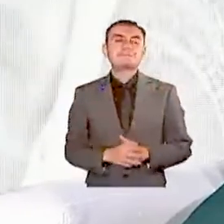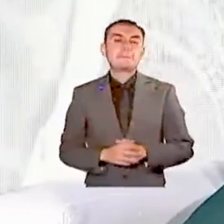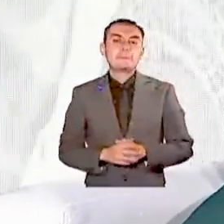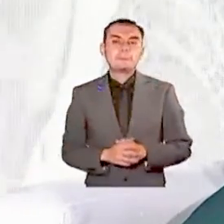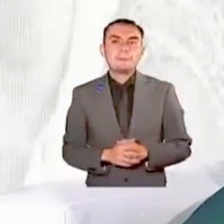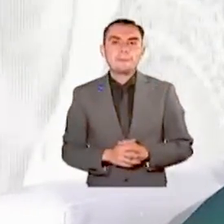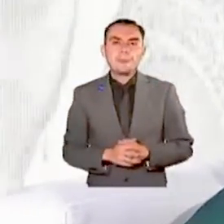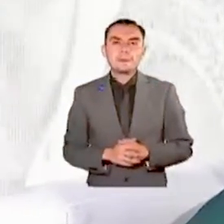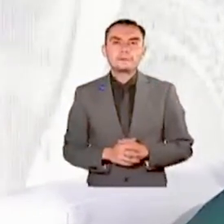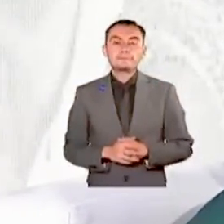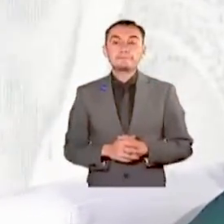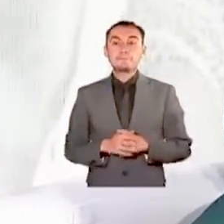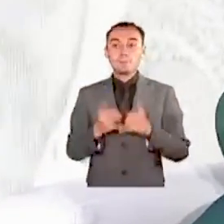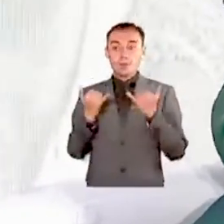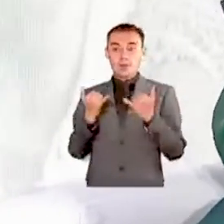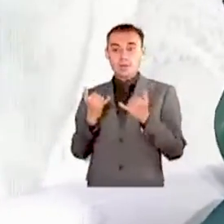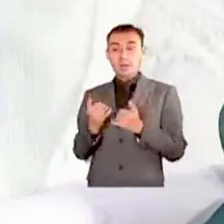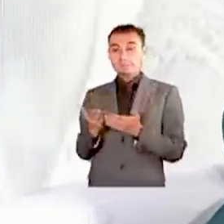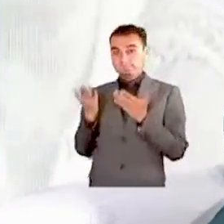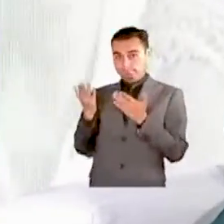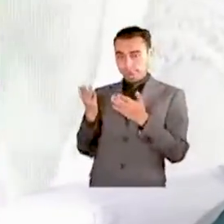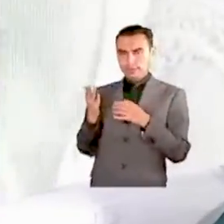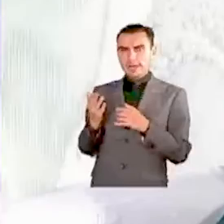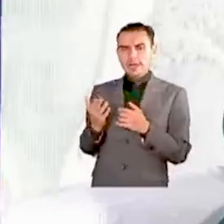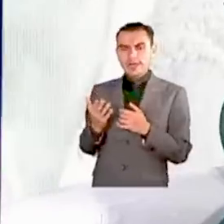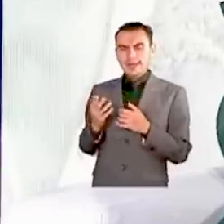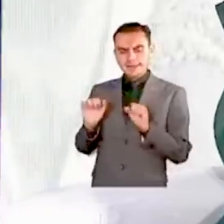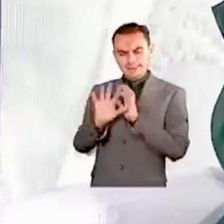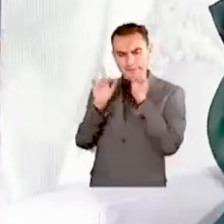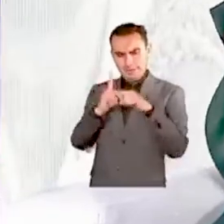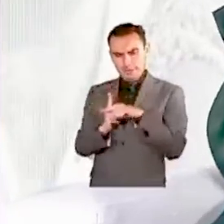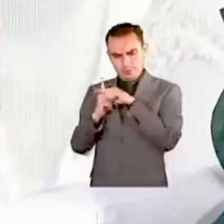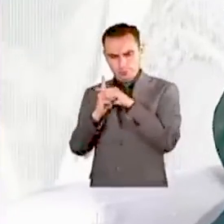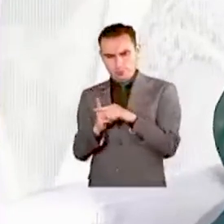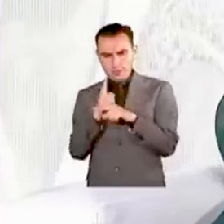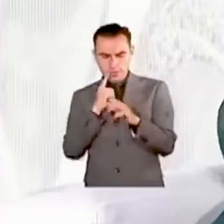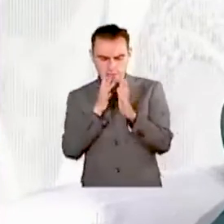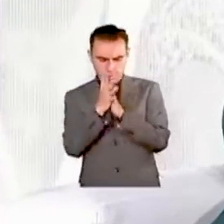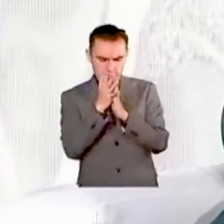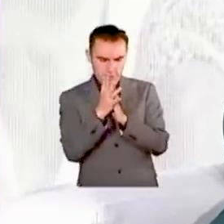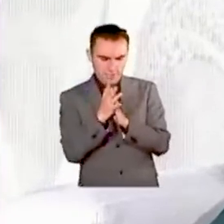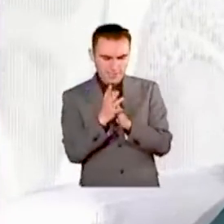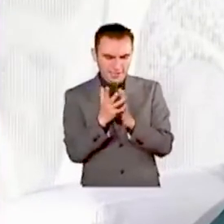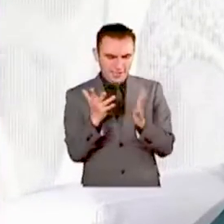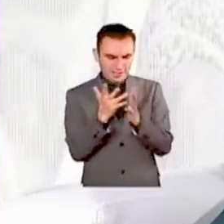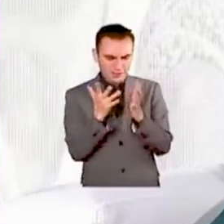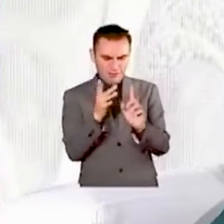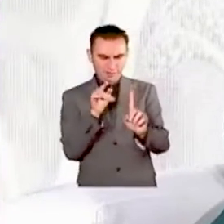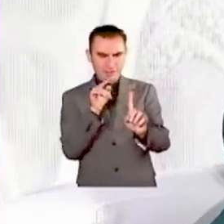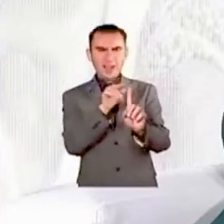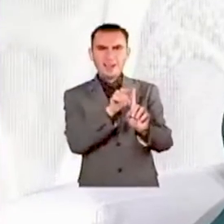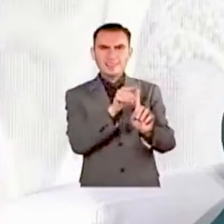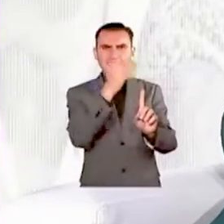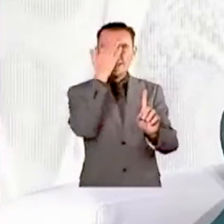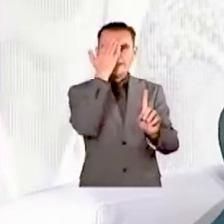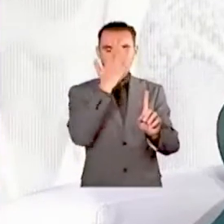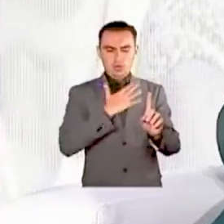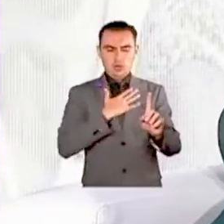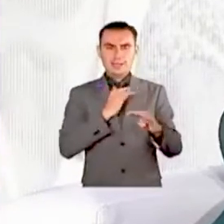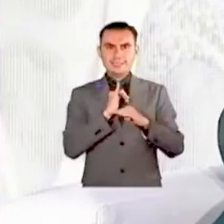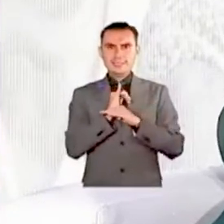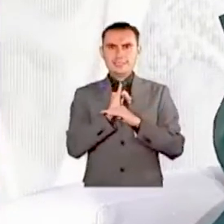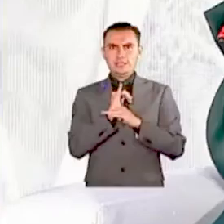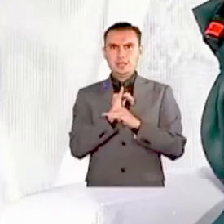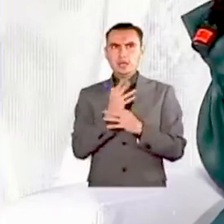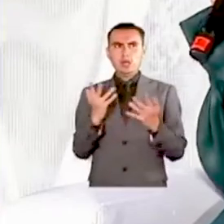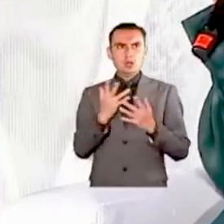acompaña. La señora Procuradora, en su intervención esta mañana, tuvo oportunidad de ilustrarnos sobre hacia dónde se proyecta la gestión institucional de